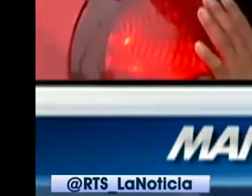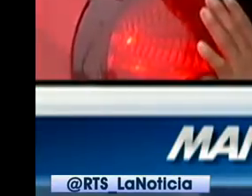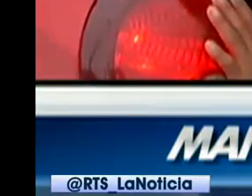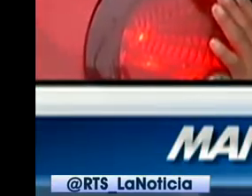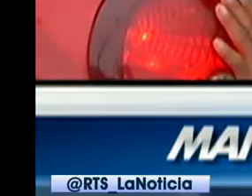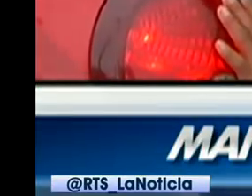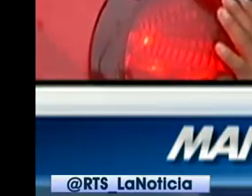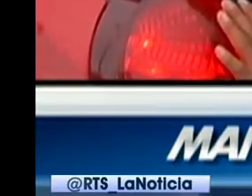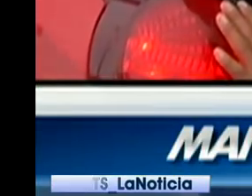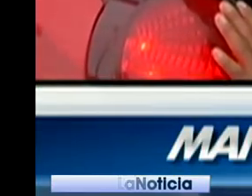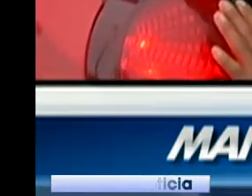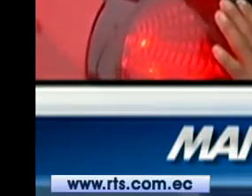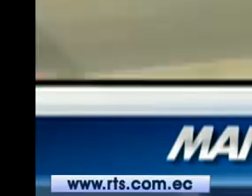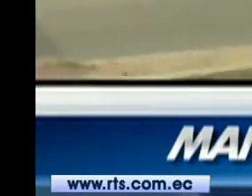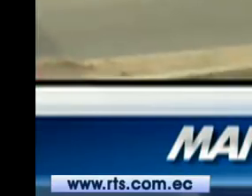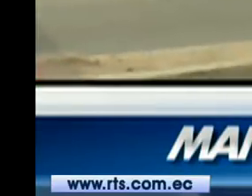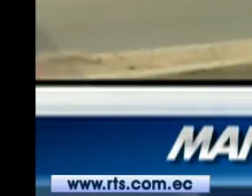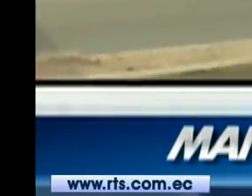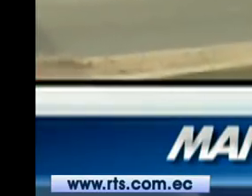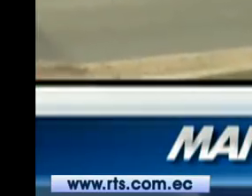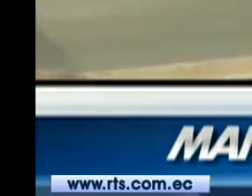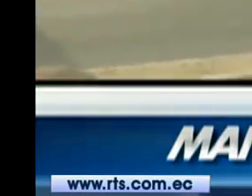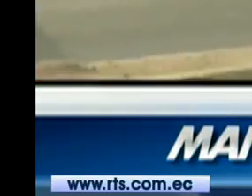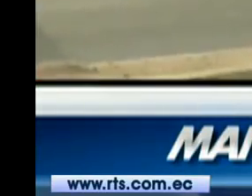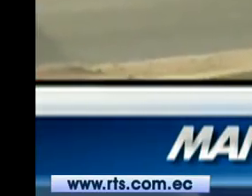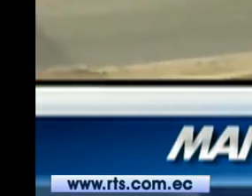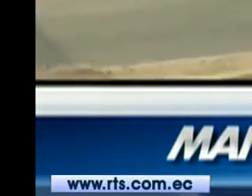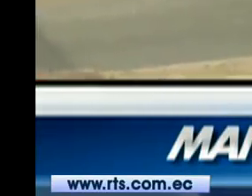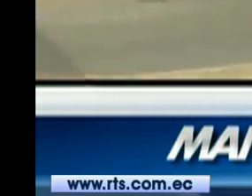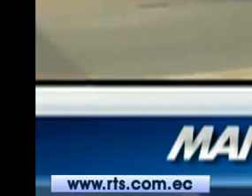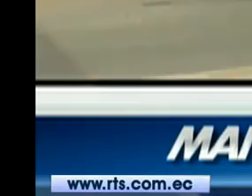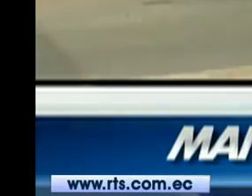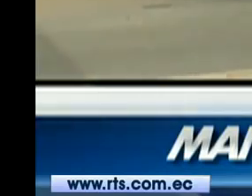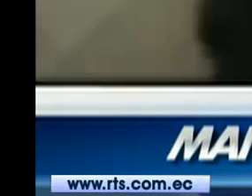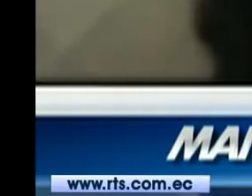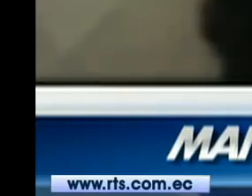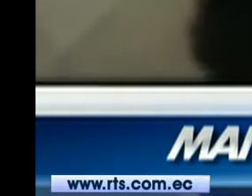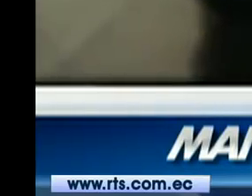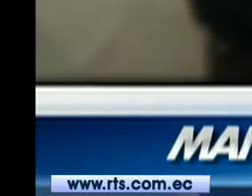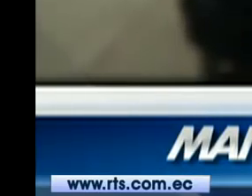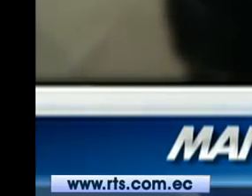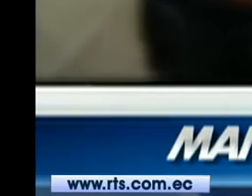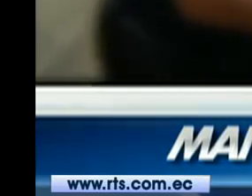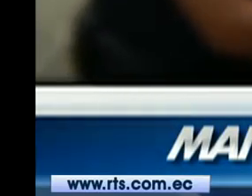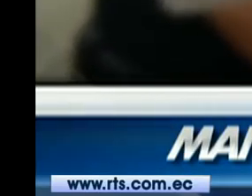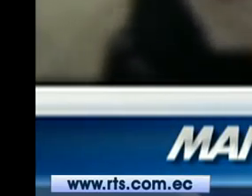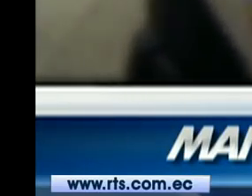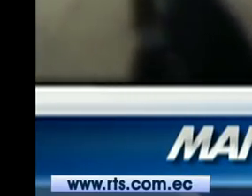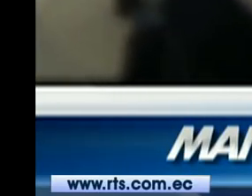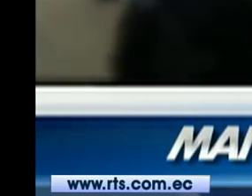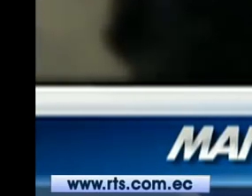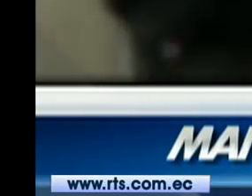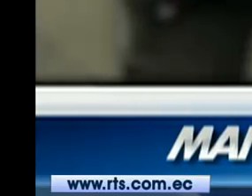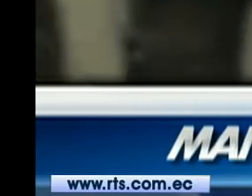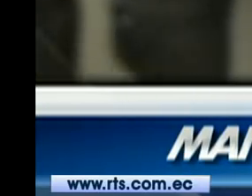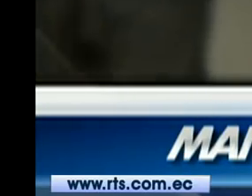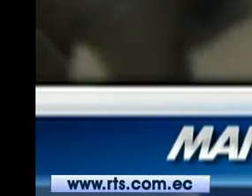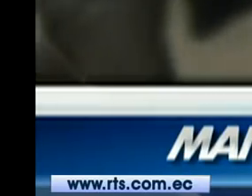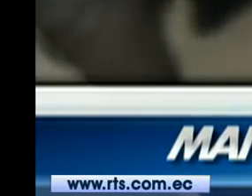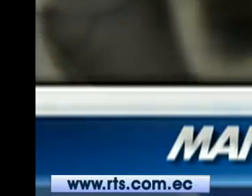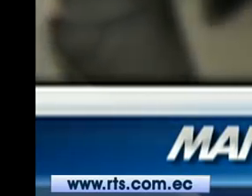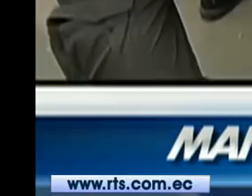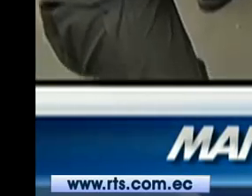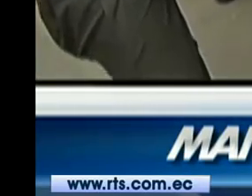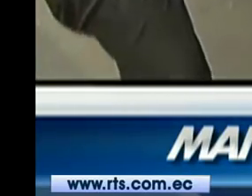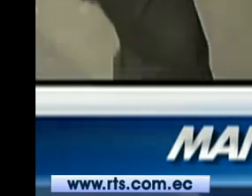Mañana, en la noticia de las 6 horas y 55. Varios operativos Fortaleza